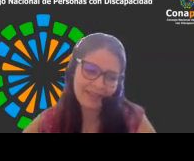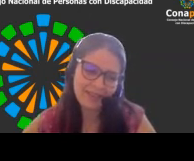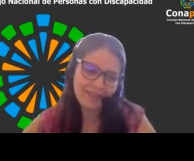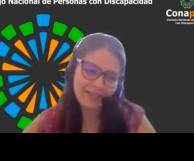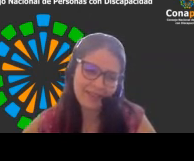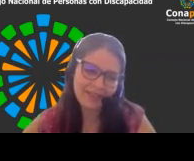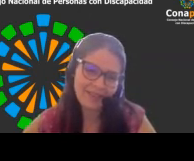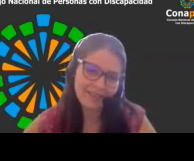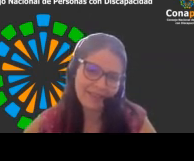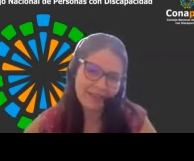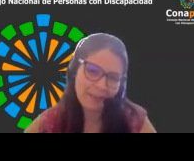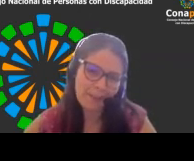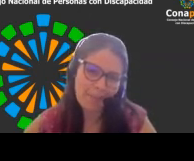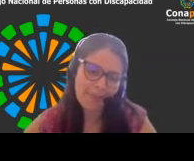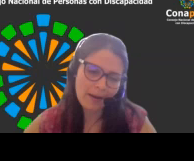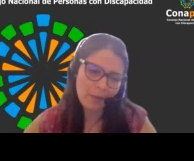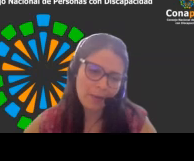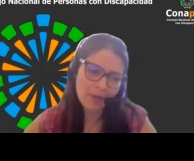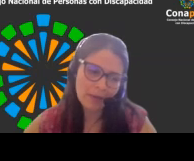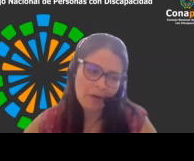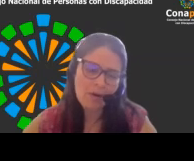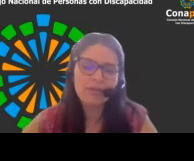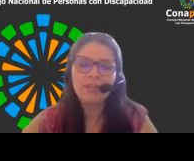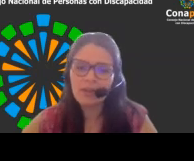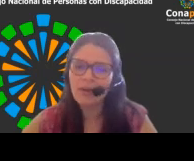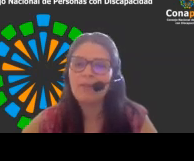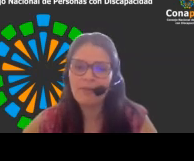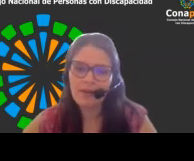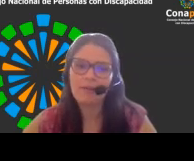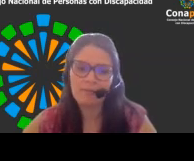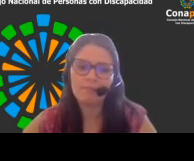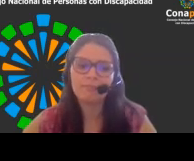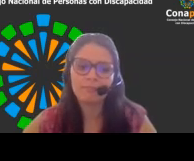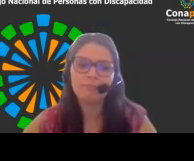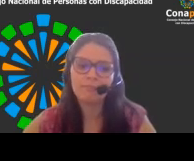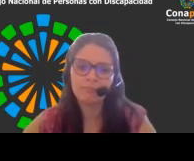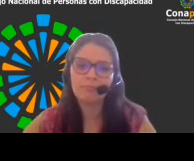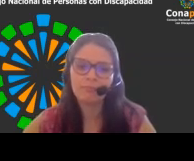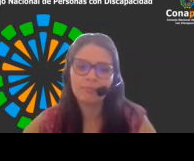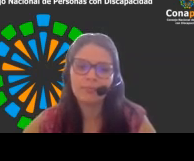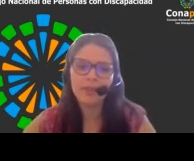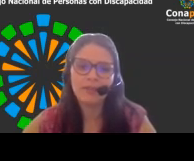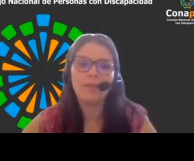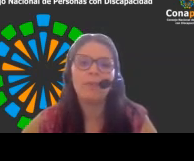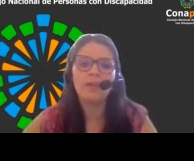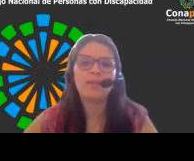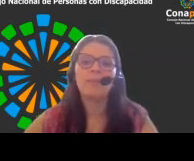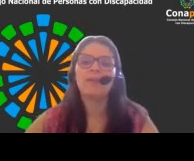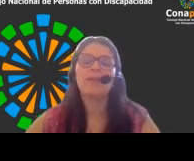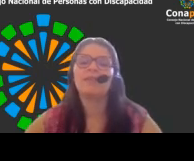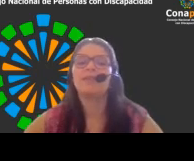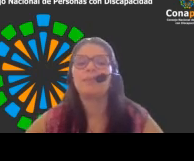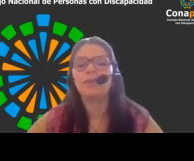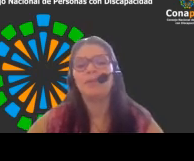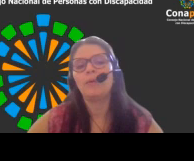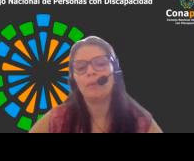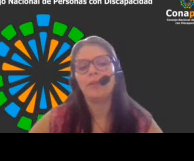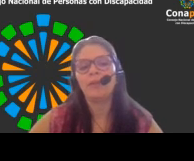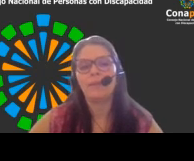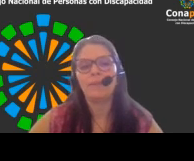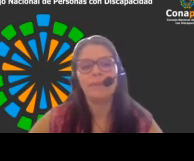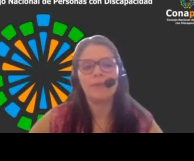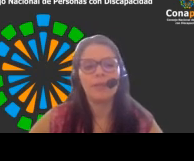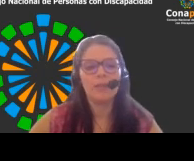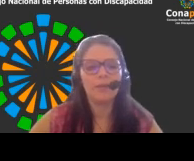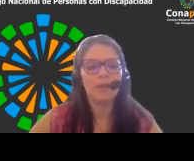cuatro preguntas más no sé si gustan entonces continuar y adelantemos hacia el final perfecto Sí porque esta parte es esta parte